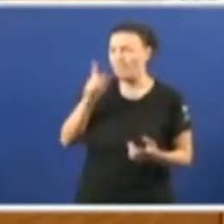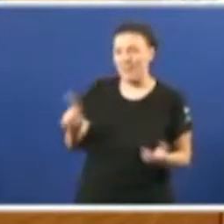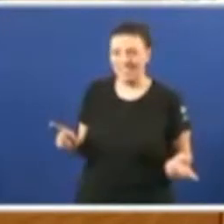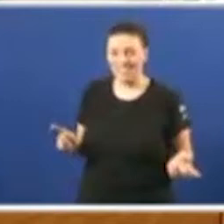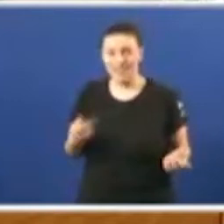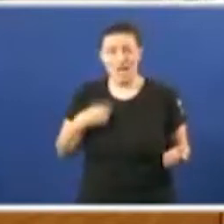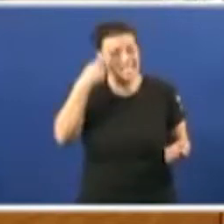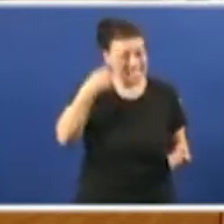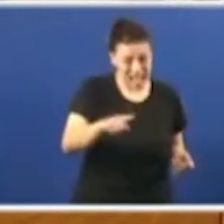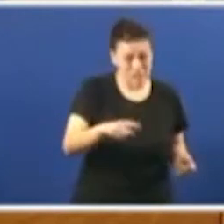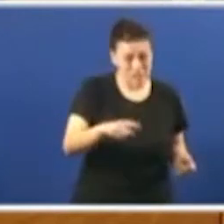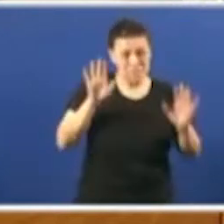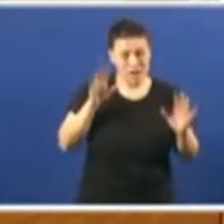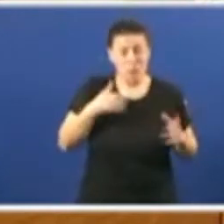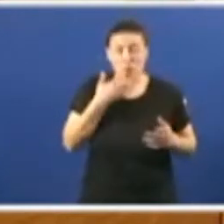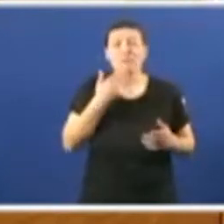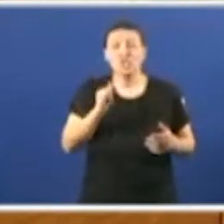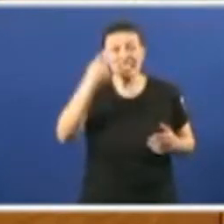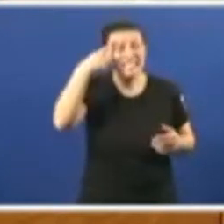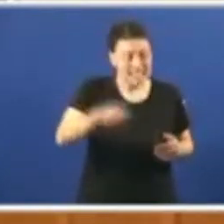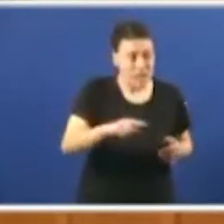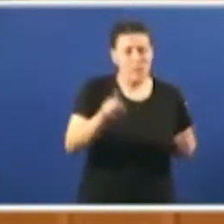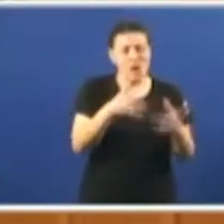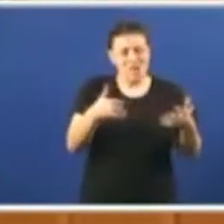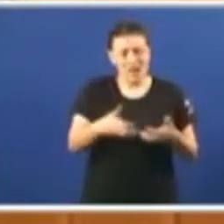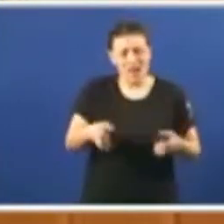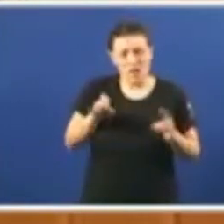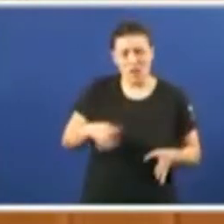Se o saben, e aínda así, teñen o descaro de escribir algo como isto, é peor.